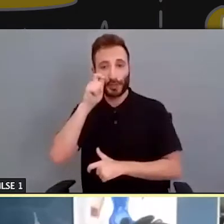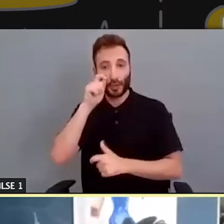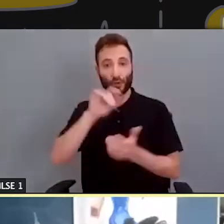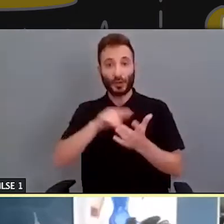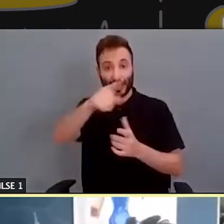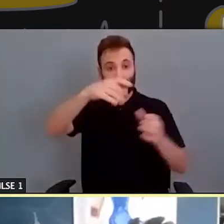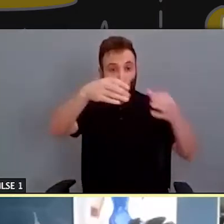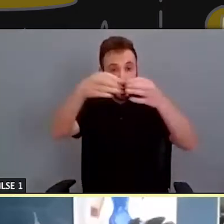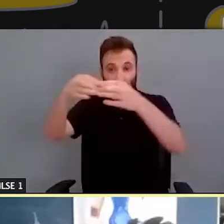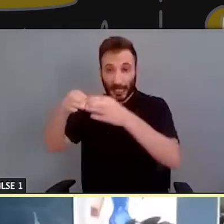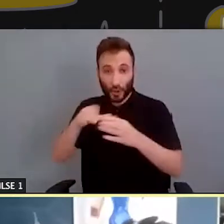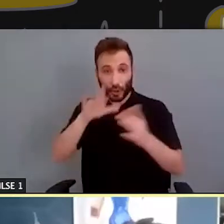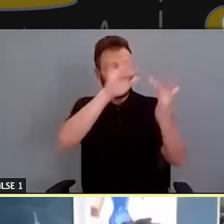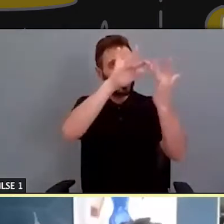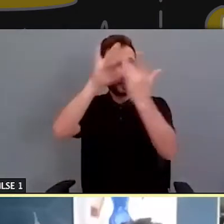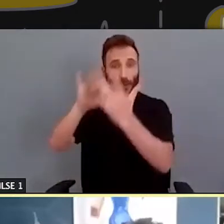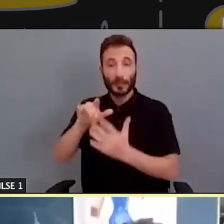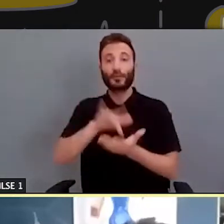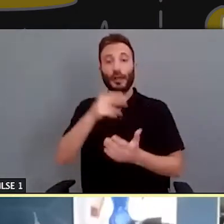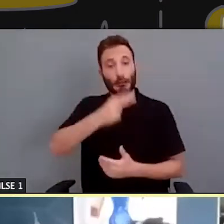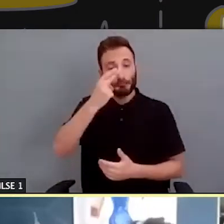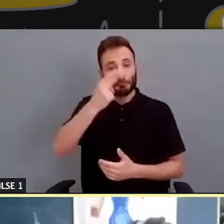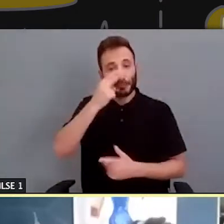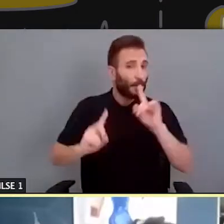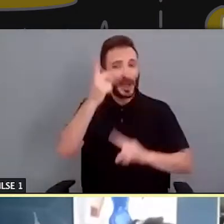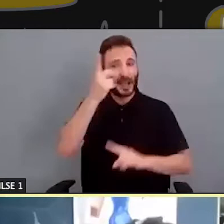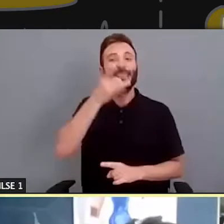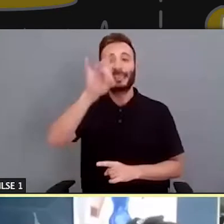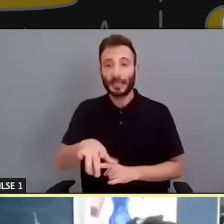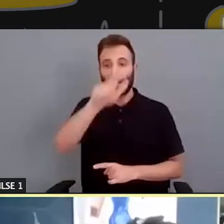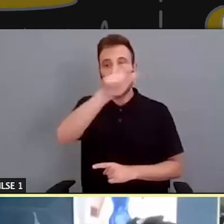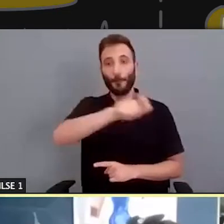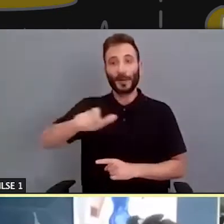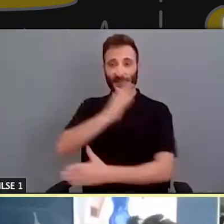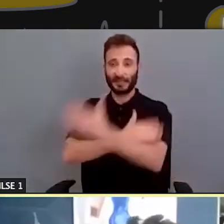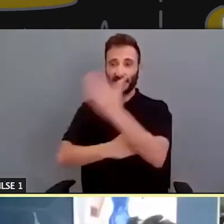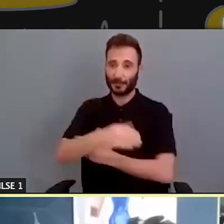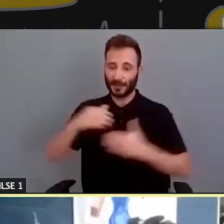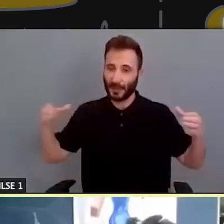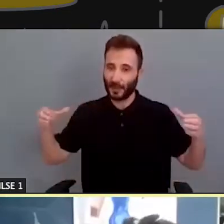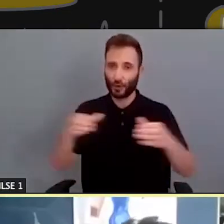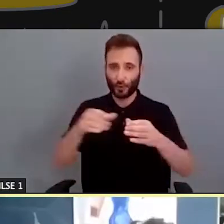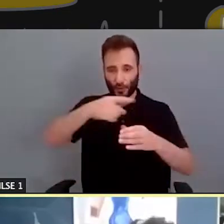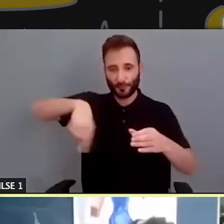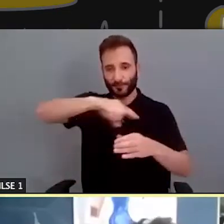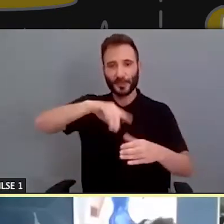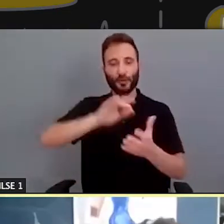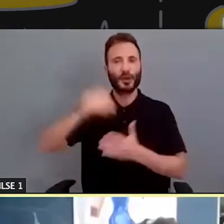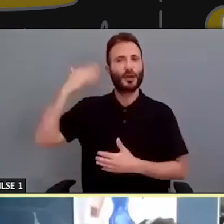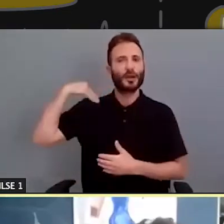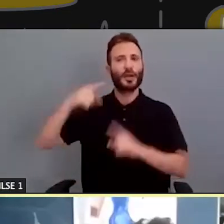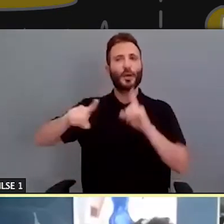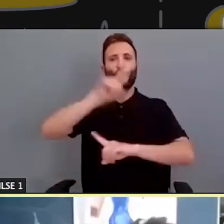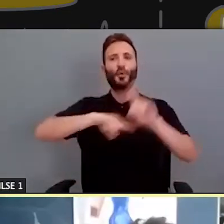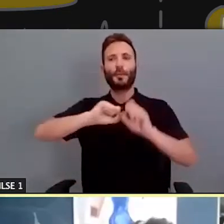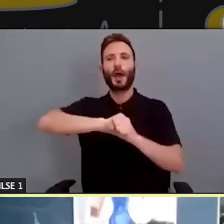colectivos, y claramente aquí nos van a interesar más las personas con discapacidad y cuál fue la problemática durante la pandemia